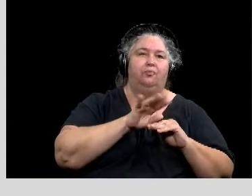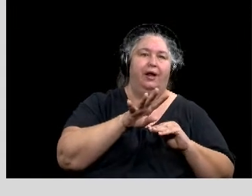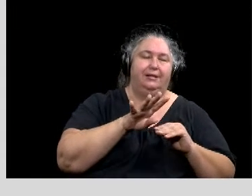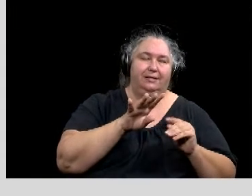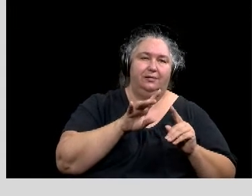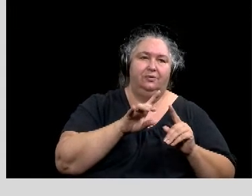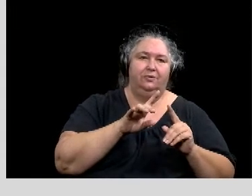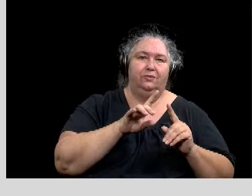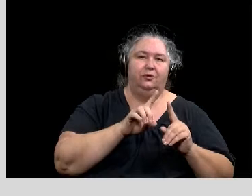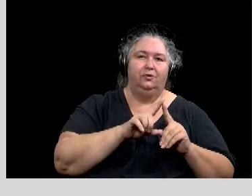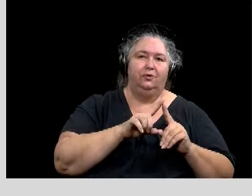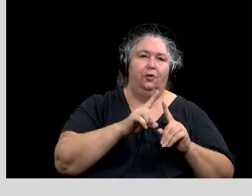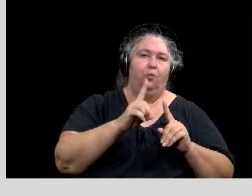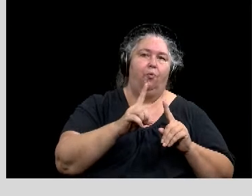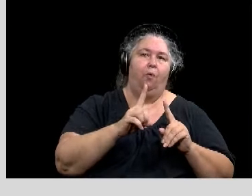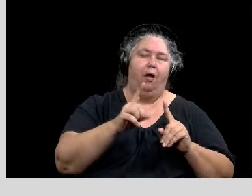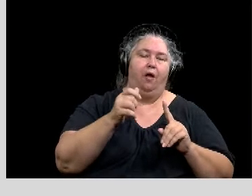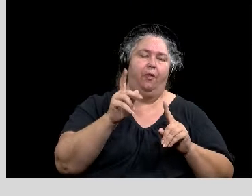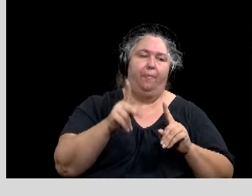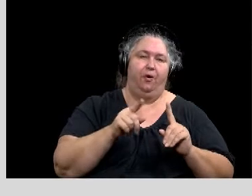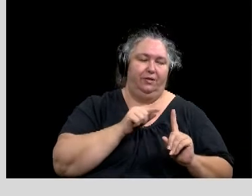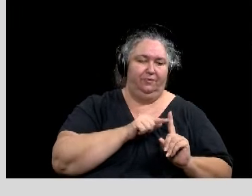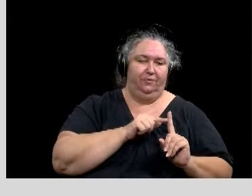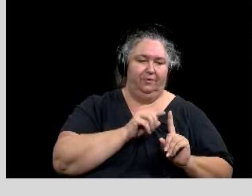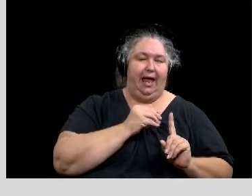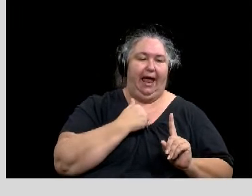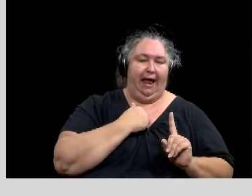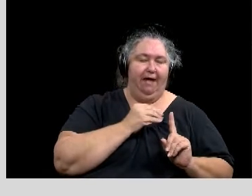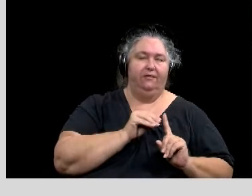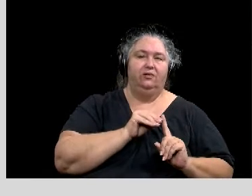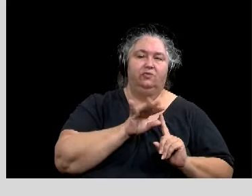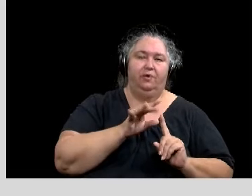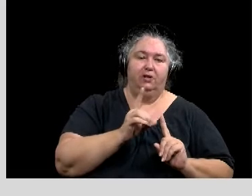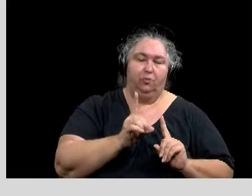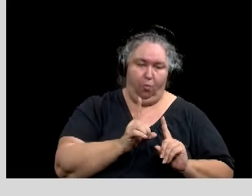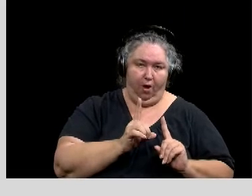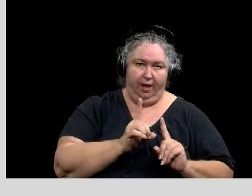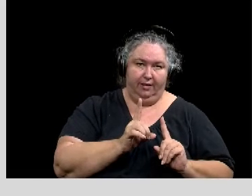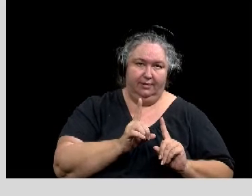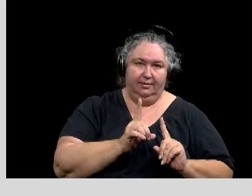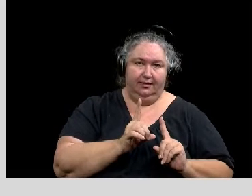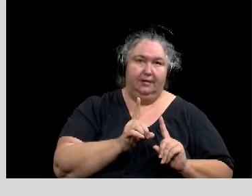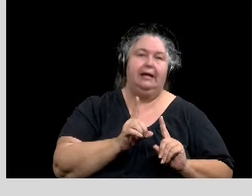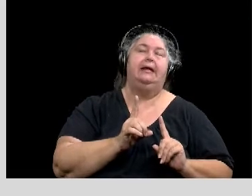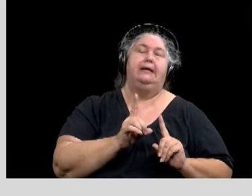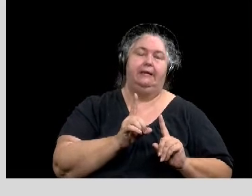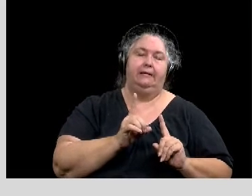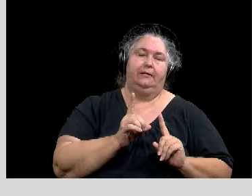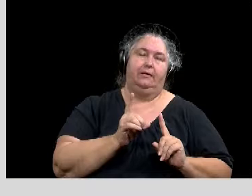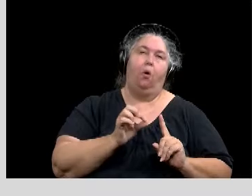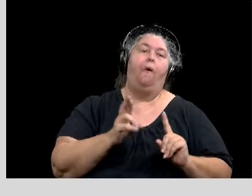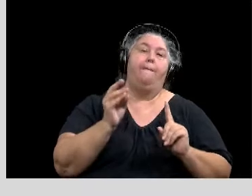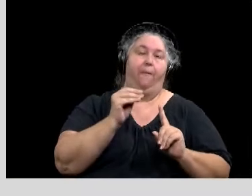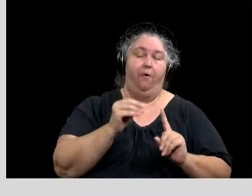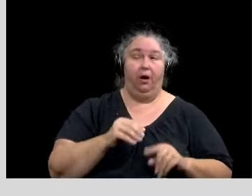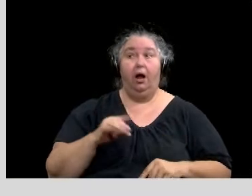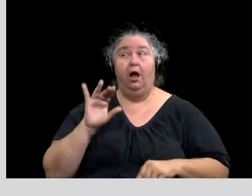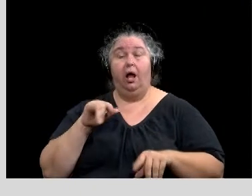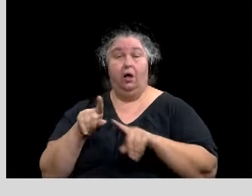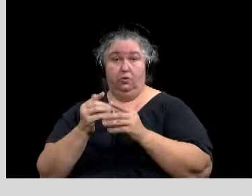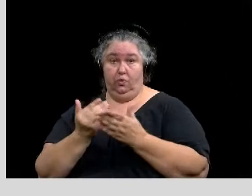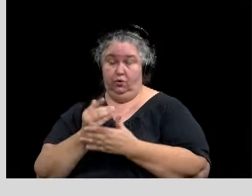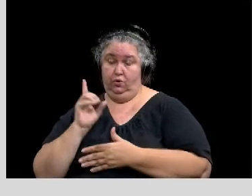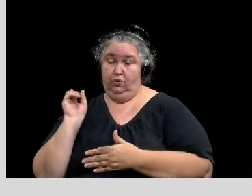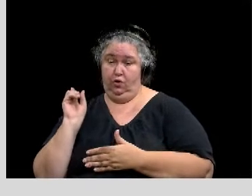coronavirus y se lo contagia a otro individuo a nivel esto es algo